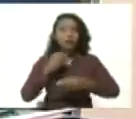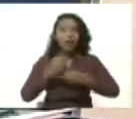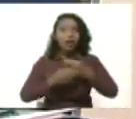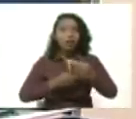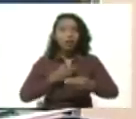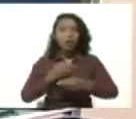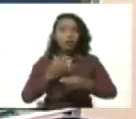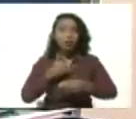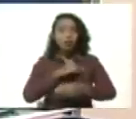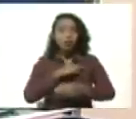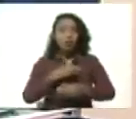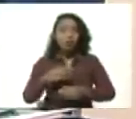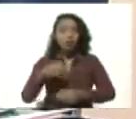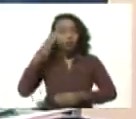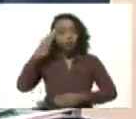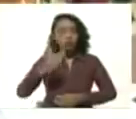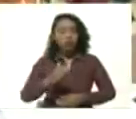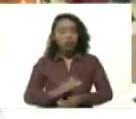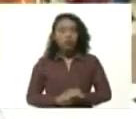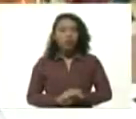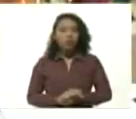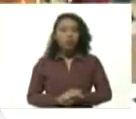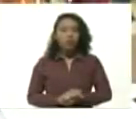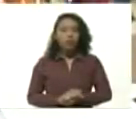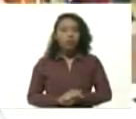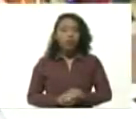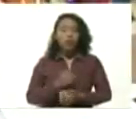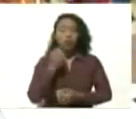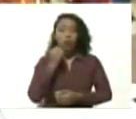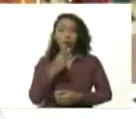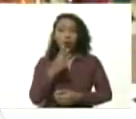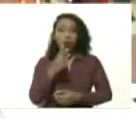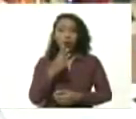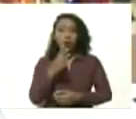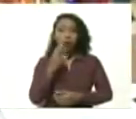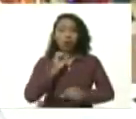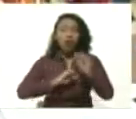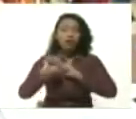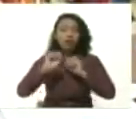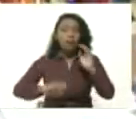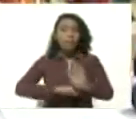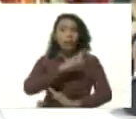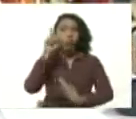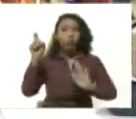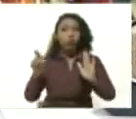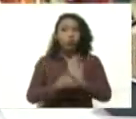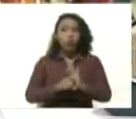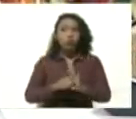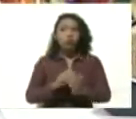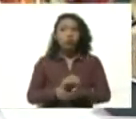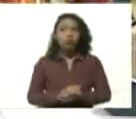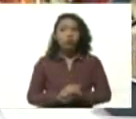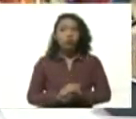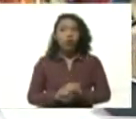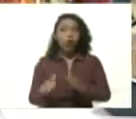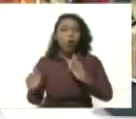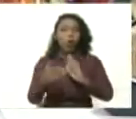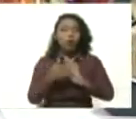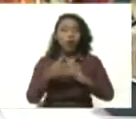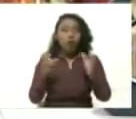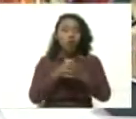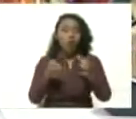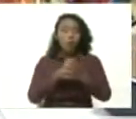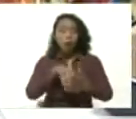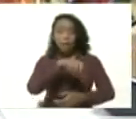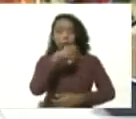la seguiremos haciendo, mi comandante jefe. Bueno, combate total contra las bandas